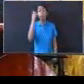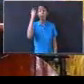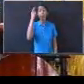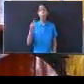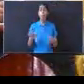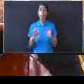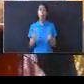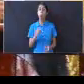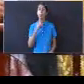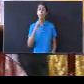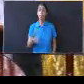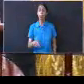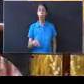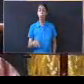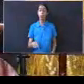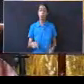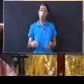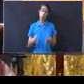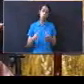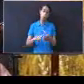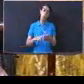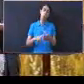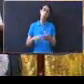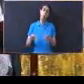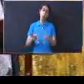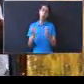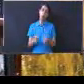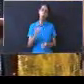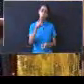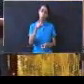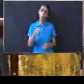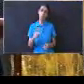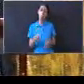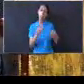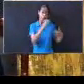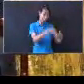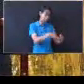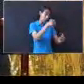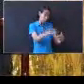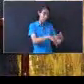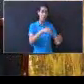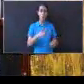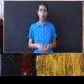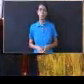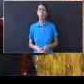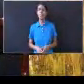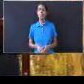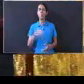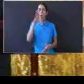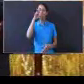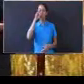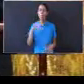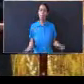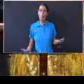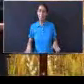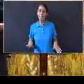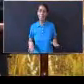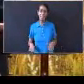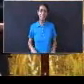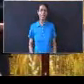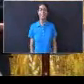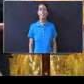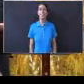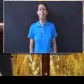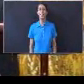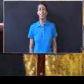Así como cuando uno va... Usted va al mercado. Usted va al mercado. ¿Sí? Sí, puro a la patita. Al mercado, a comprar las cosas del mandado. A veces